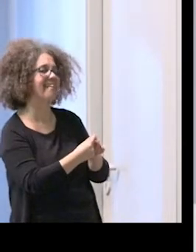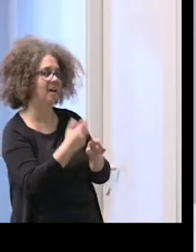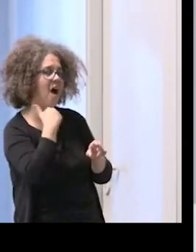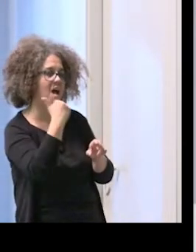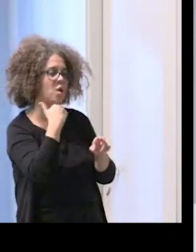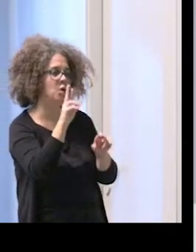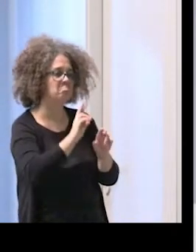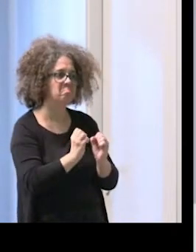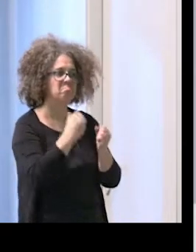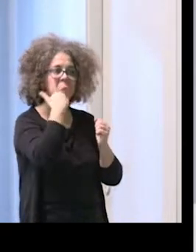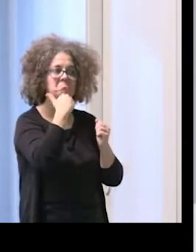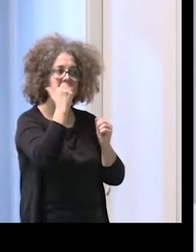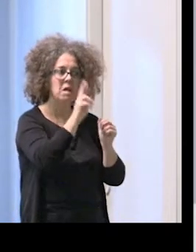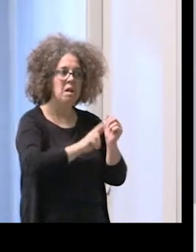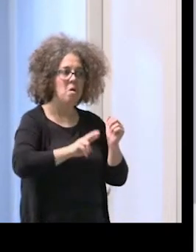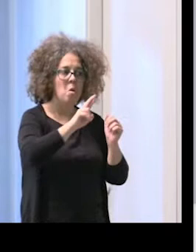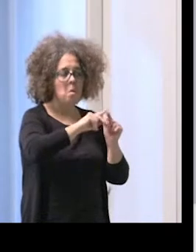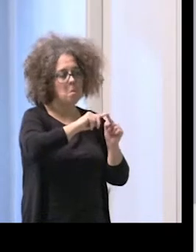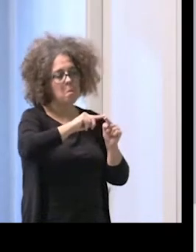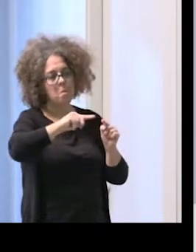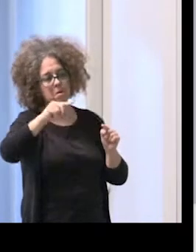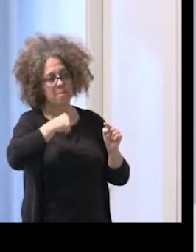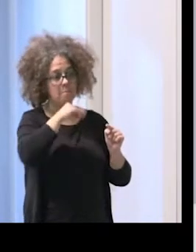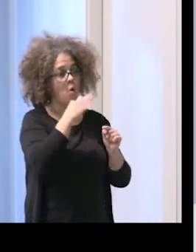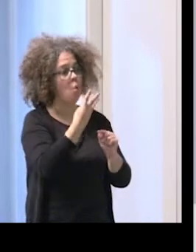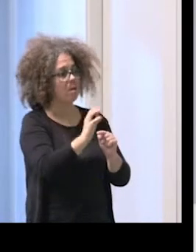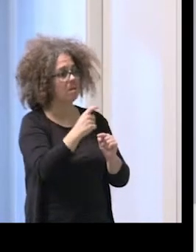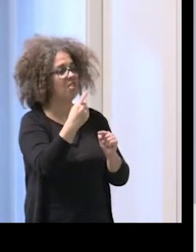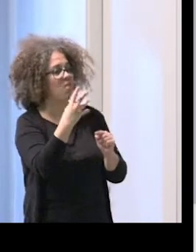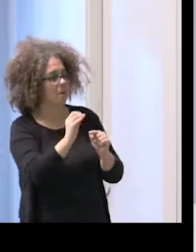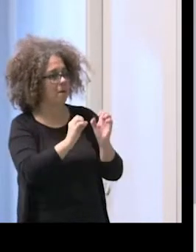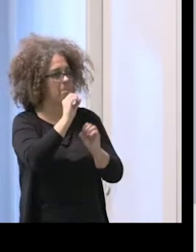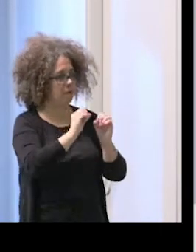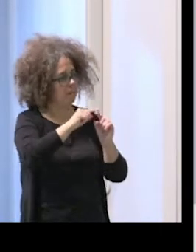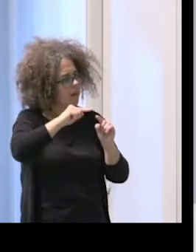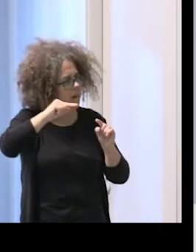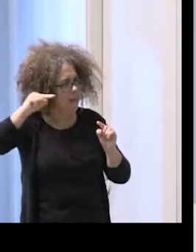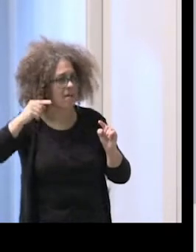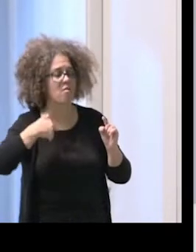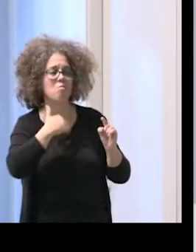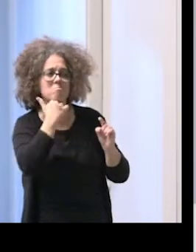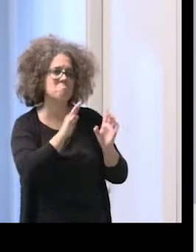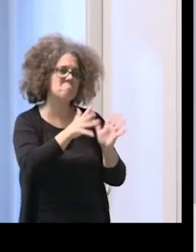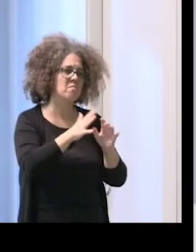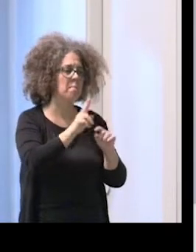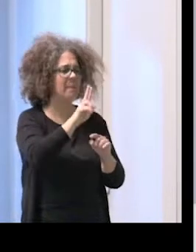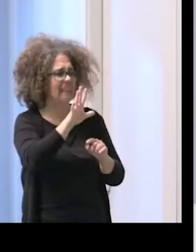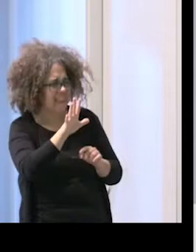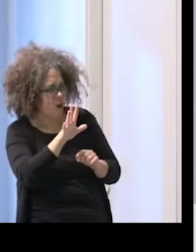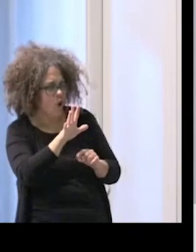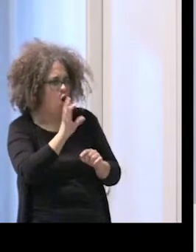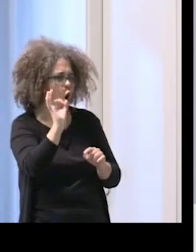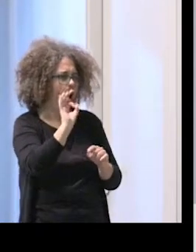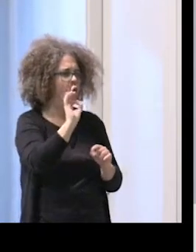parcial, aproximadamente un 40-50% de actividad, algo así como 25 a